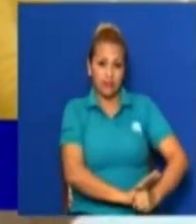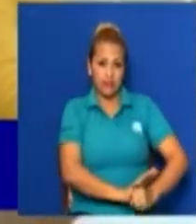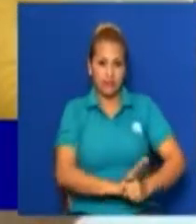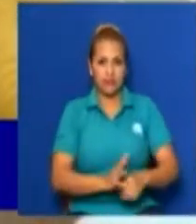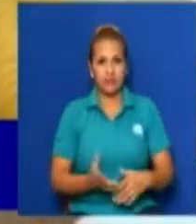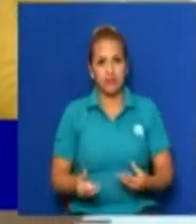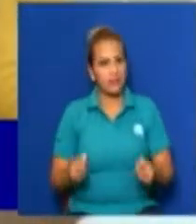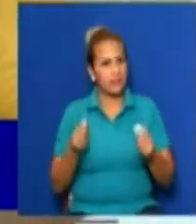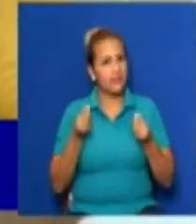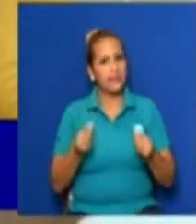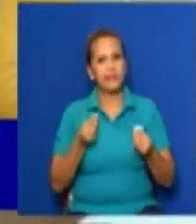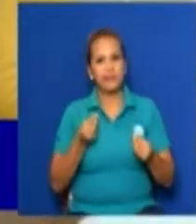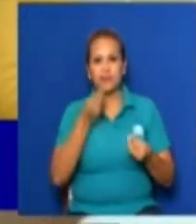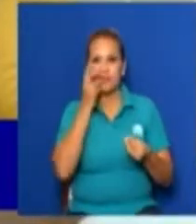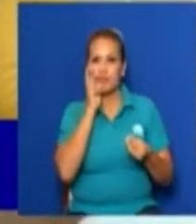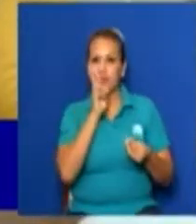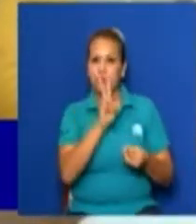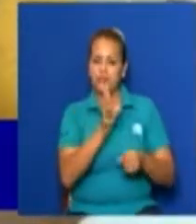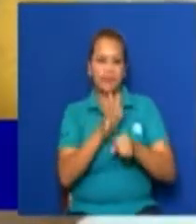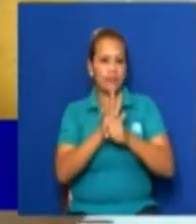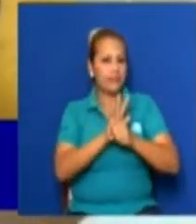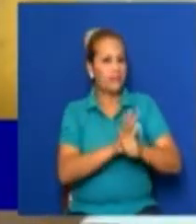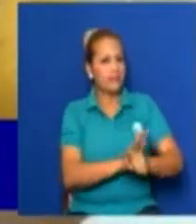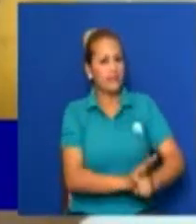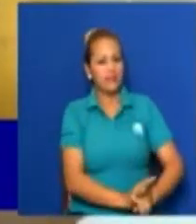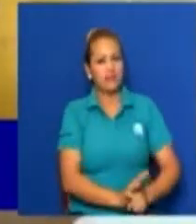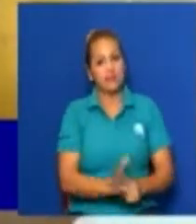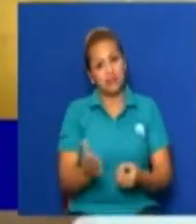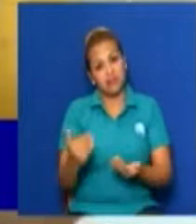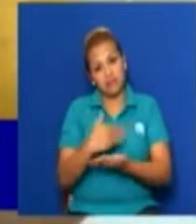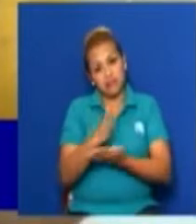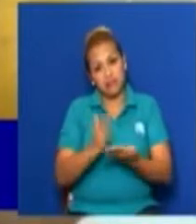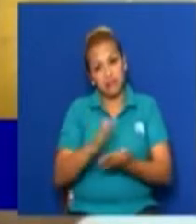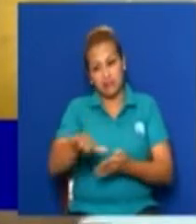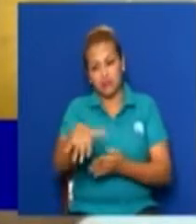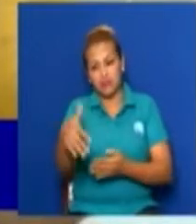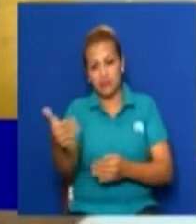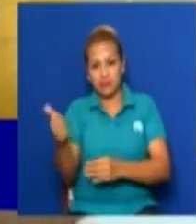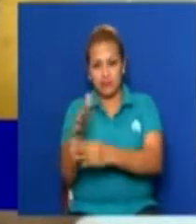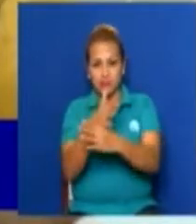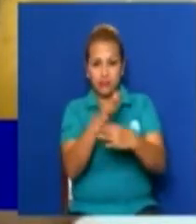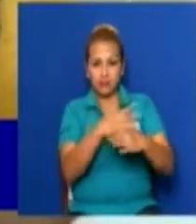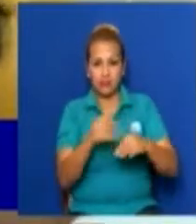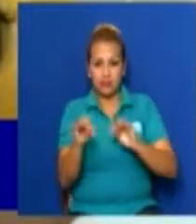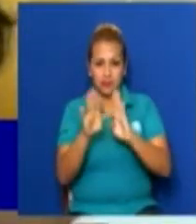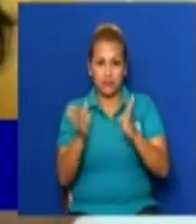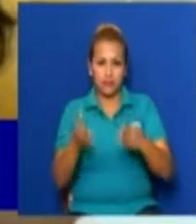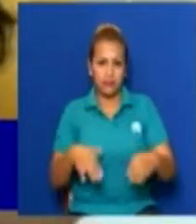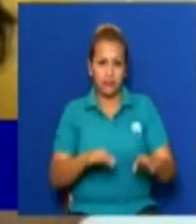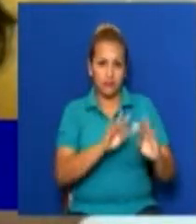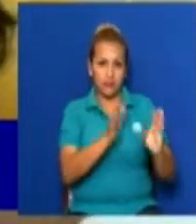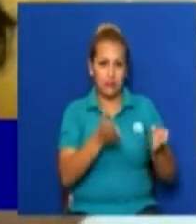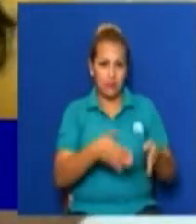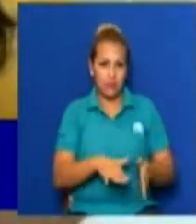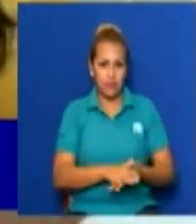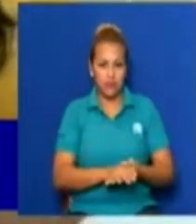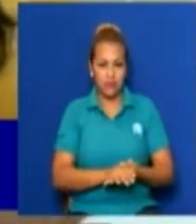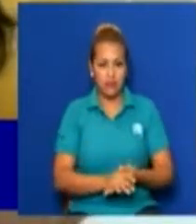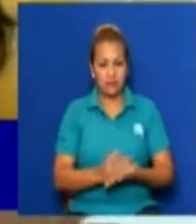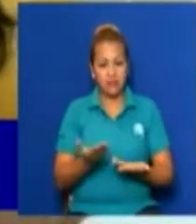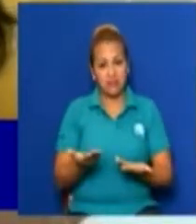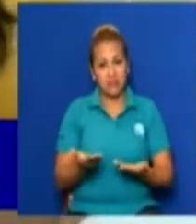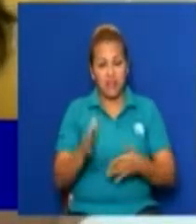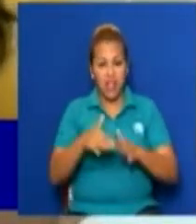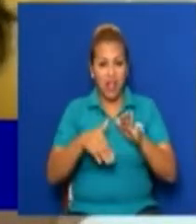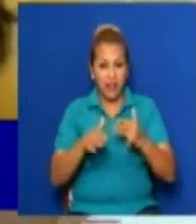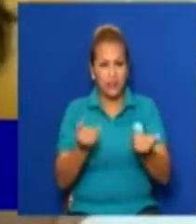bárbara en las otras mujeres. Fíjense que en este asunto también los hombres a veces se